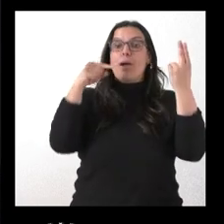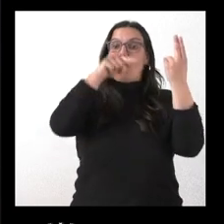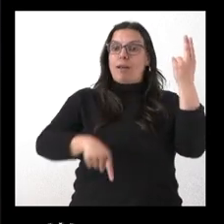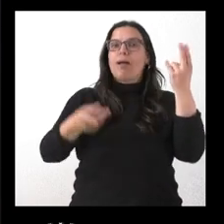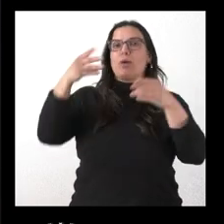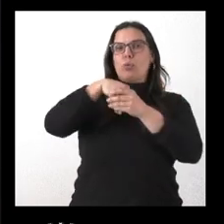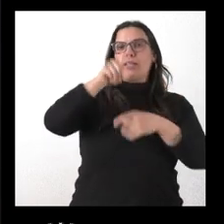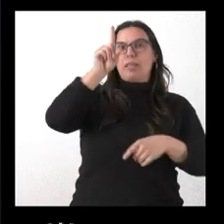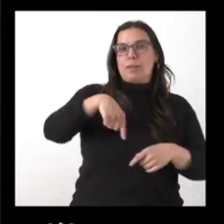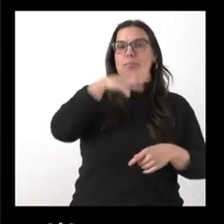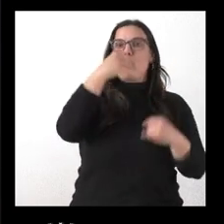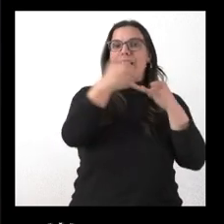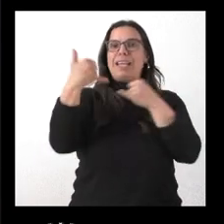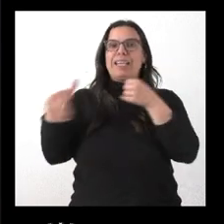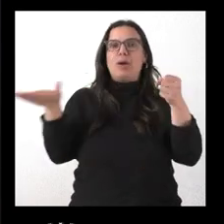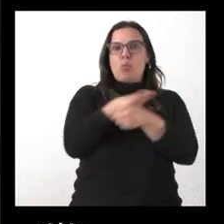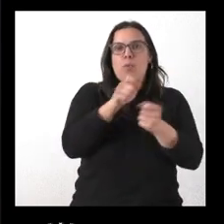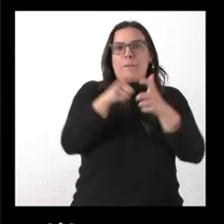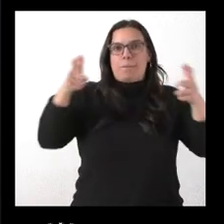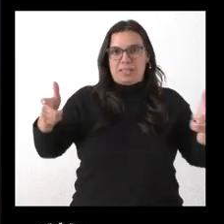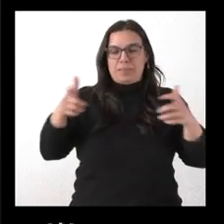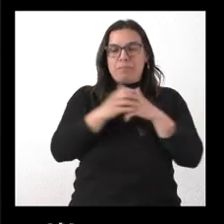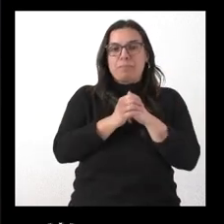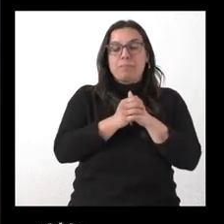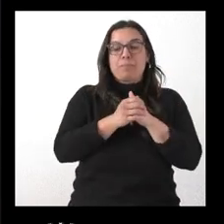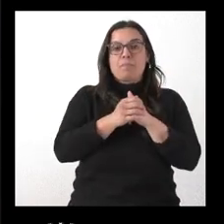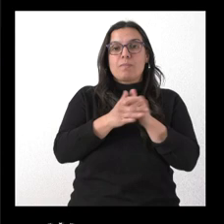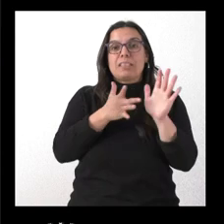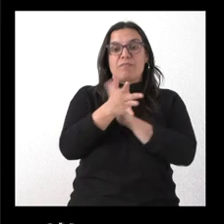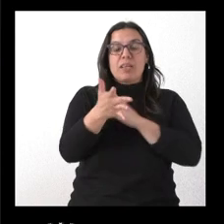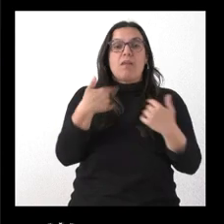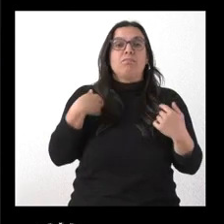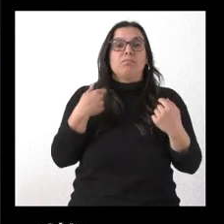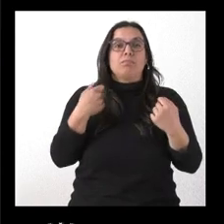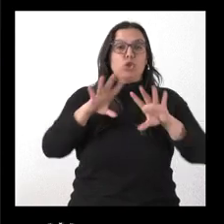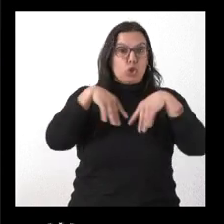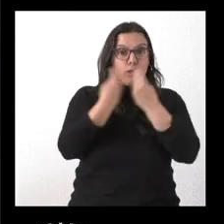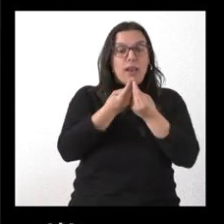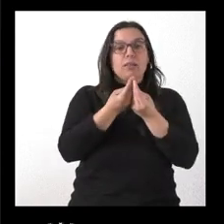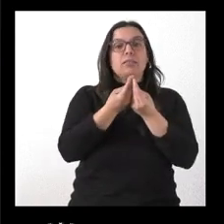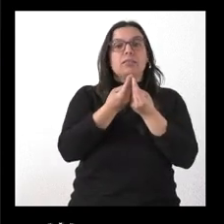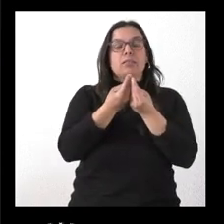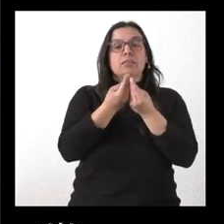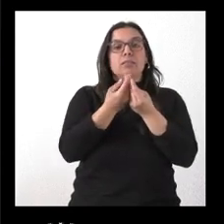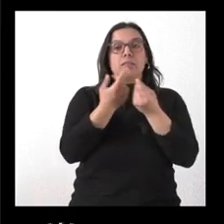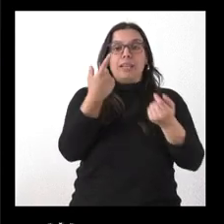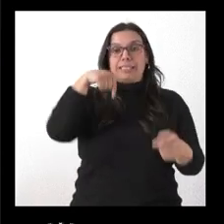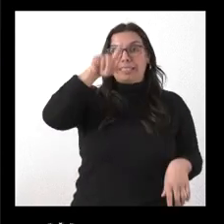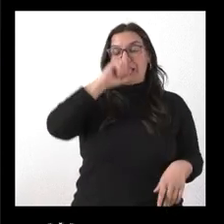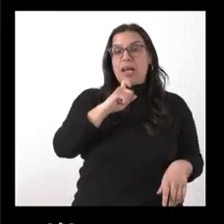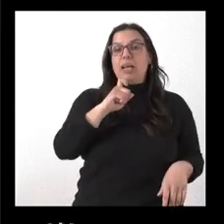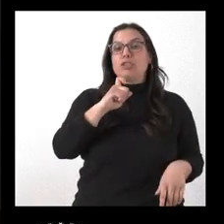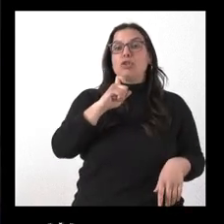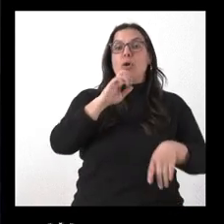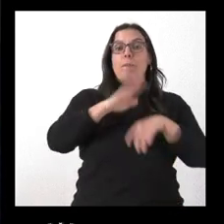Porque llegamos a más líneas de transporte ferroviario de esta forma el coste total durante el presente ejercicio y los